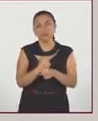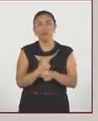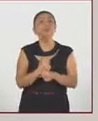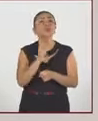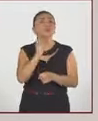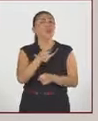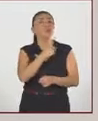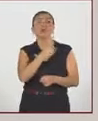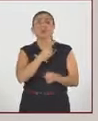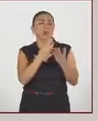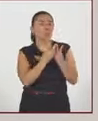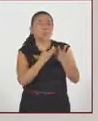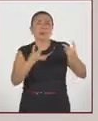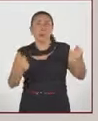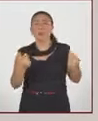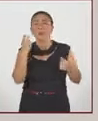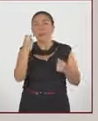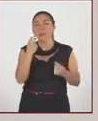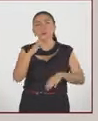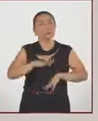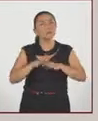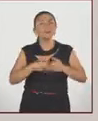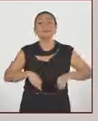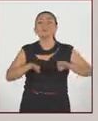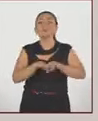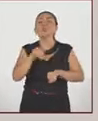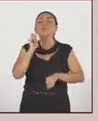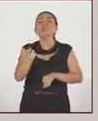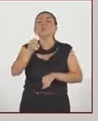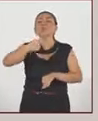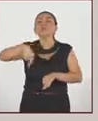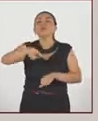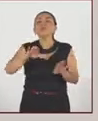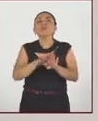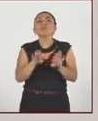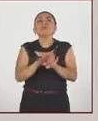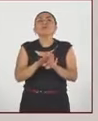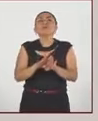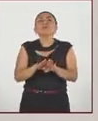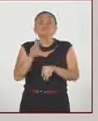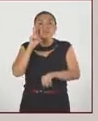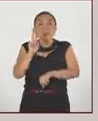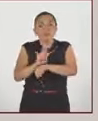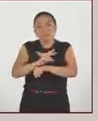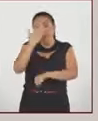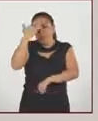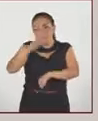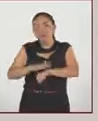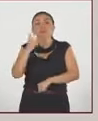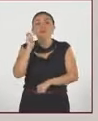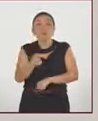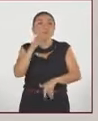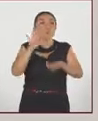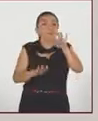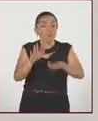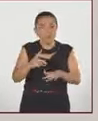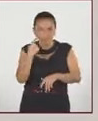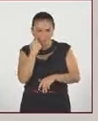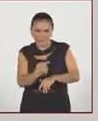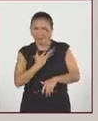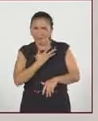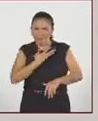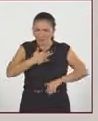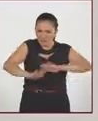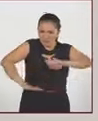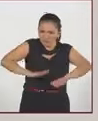manera espontánea. Les decía que aquí lo importante es tener pues en cuenta que algunas veces, si esta rotación es más allá de